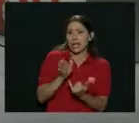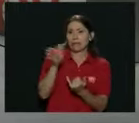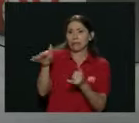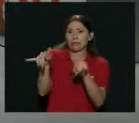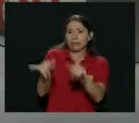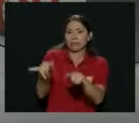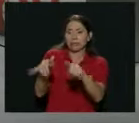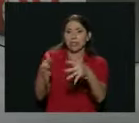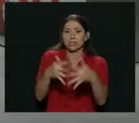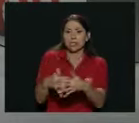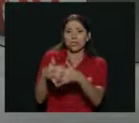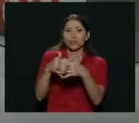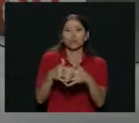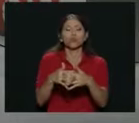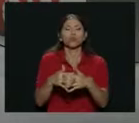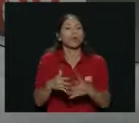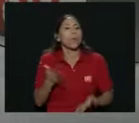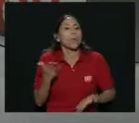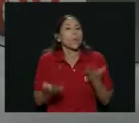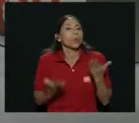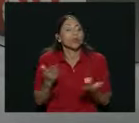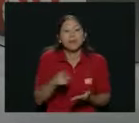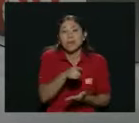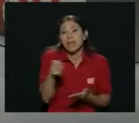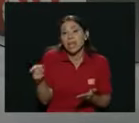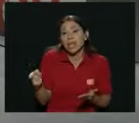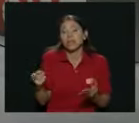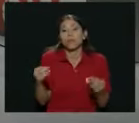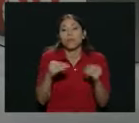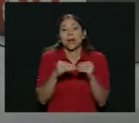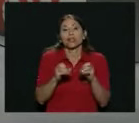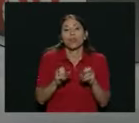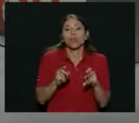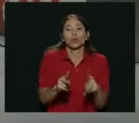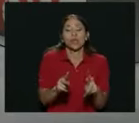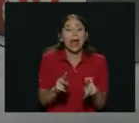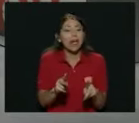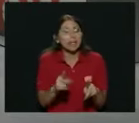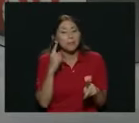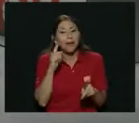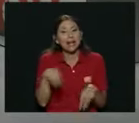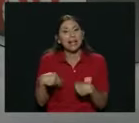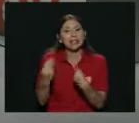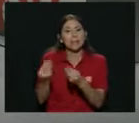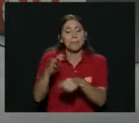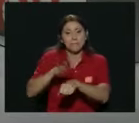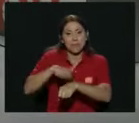Posiblemente tengan mucho más oportunidades de acceder a permisos de trabajo que otros